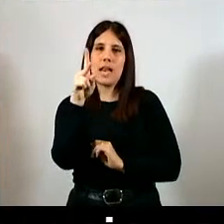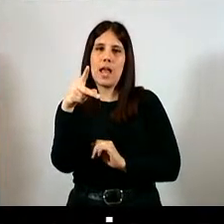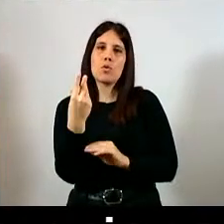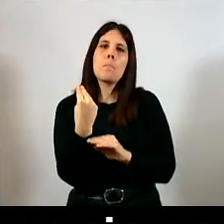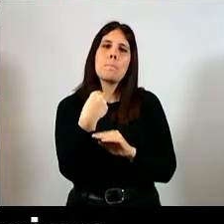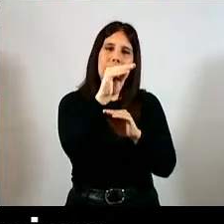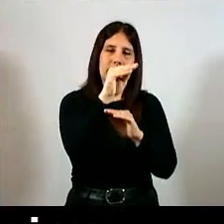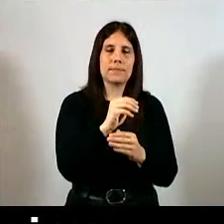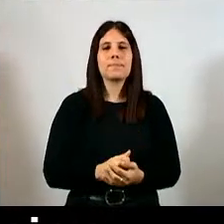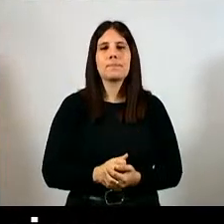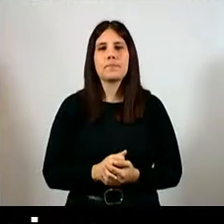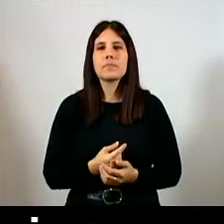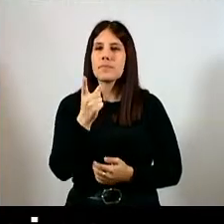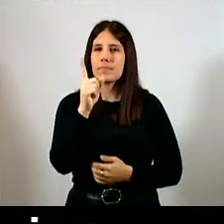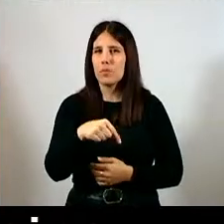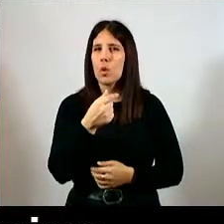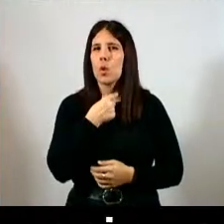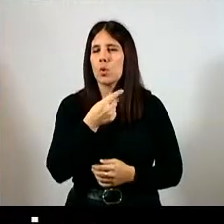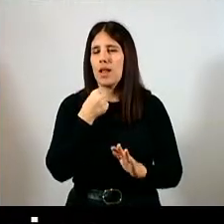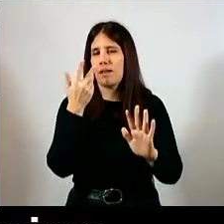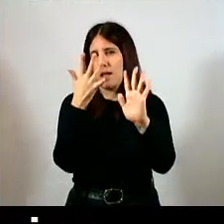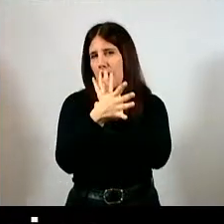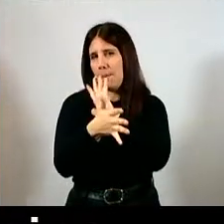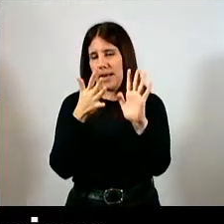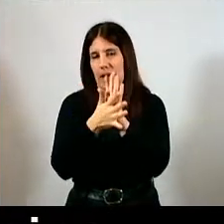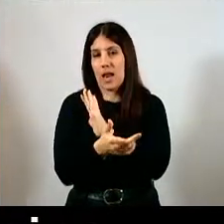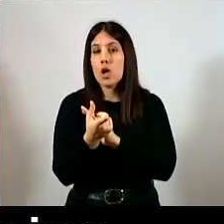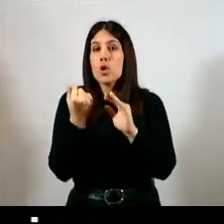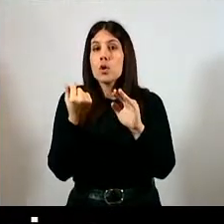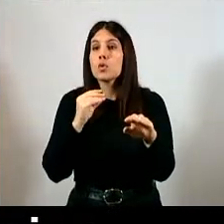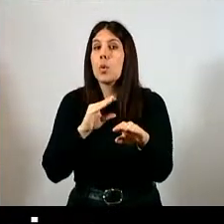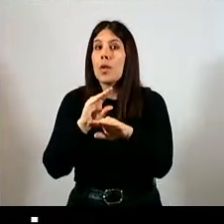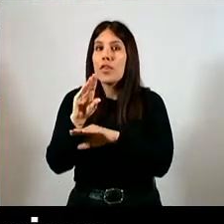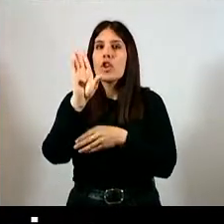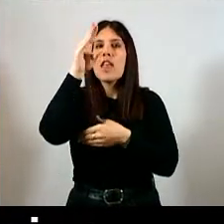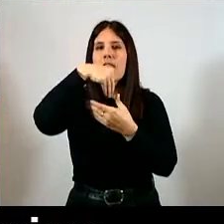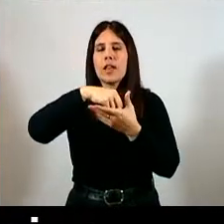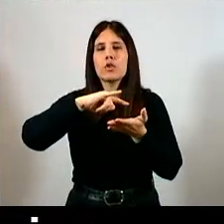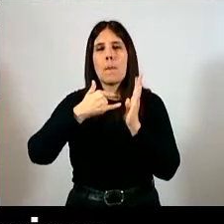gustaría especificar que estas subvenciones están dentro de un plan de